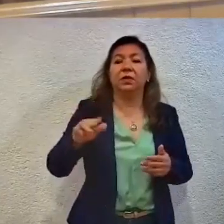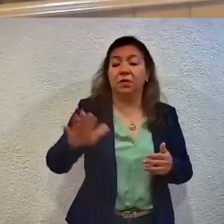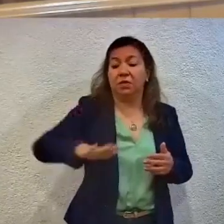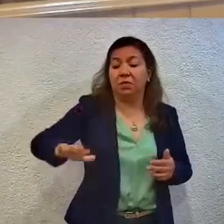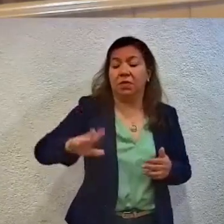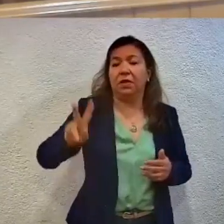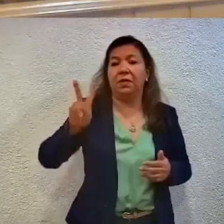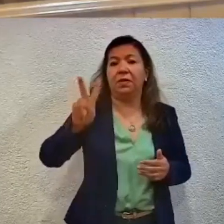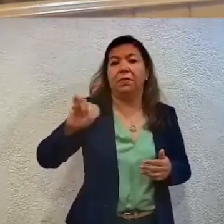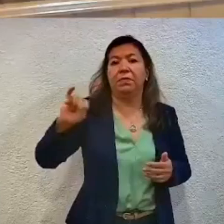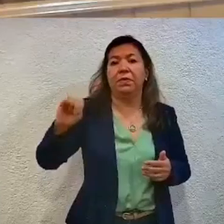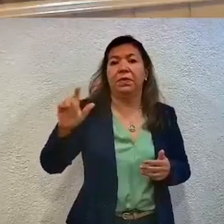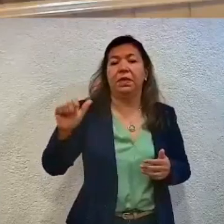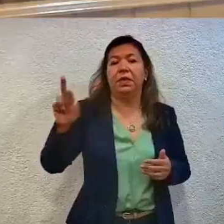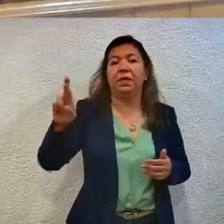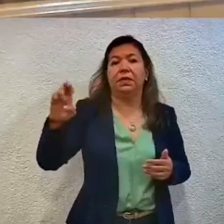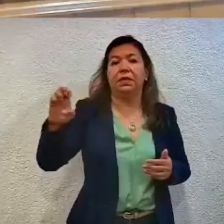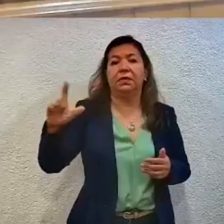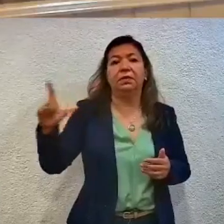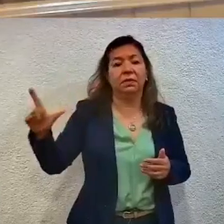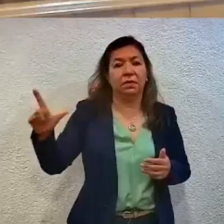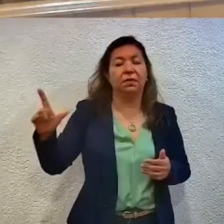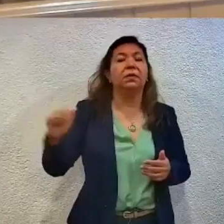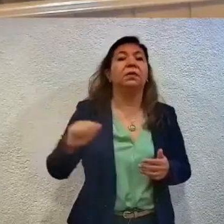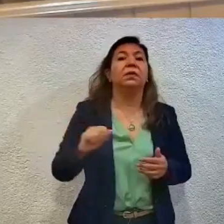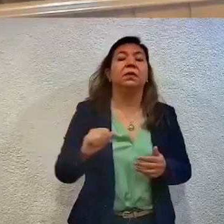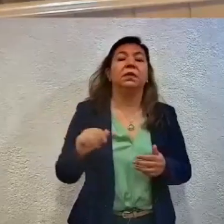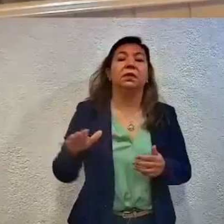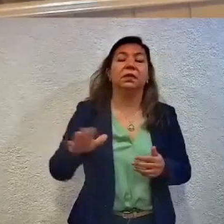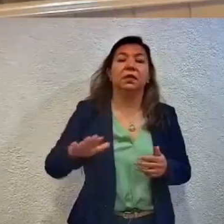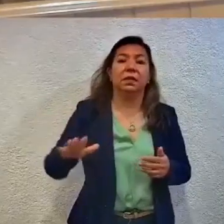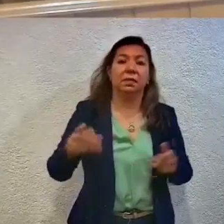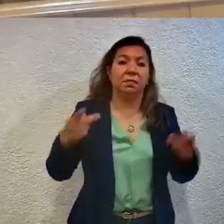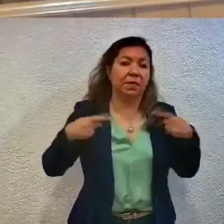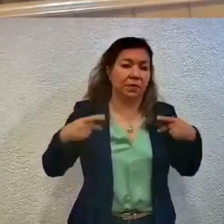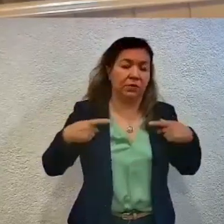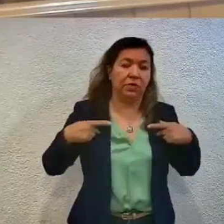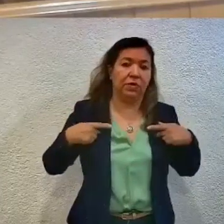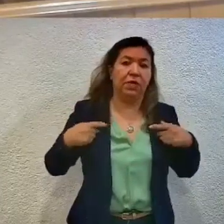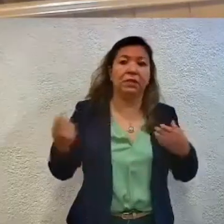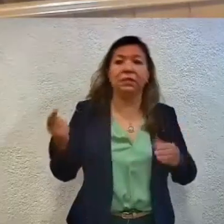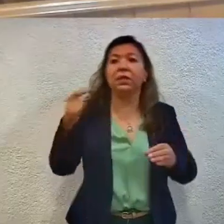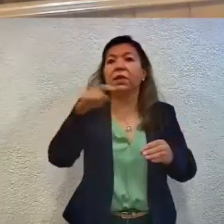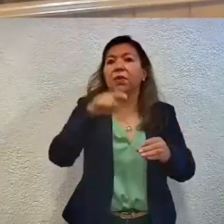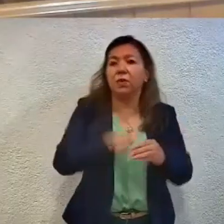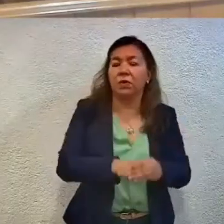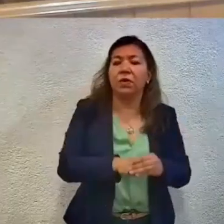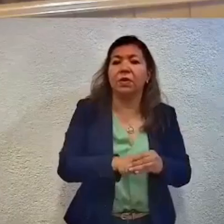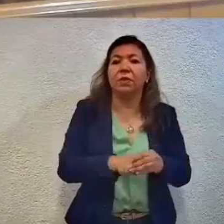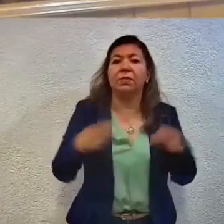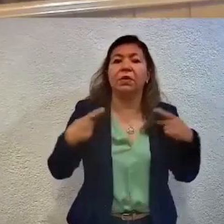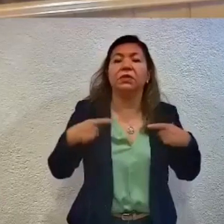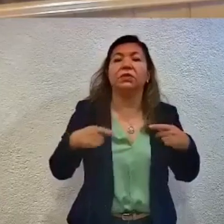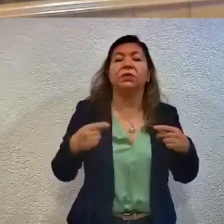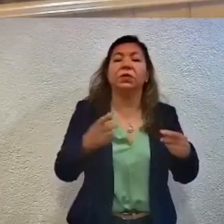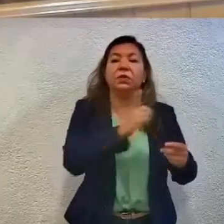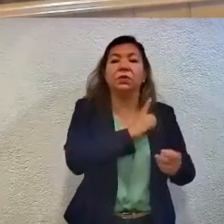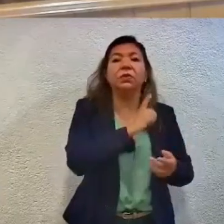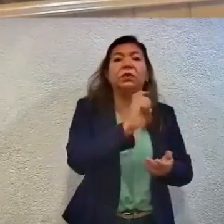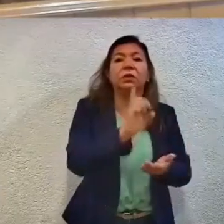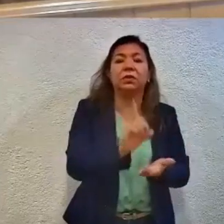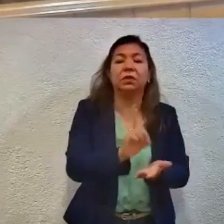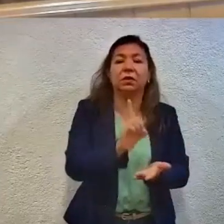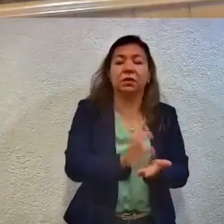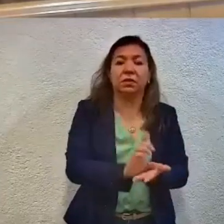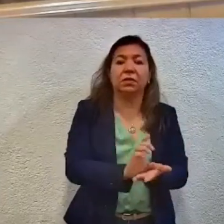Ayuntamiento de Florencio Villarreal a regidores por acciones afirmativas, específicamente a personas con discapacidad, a